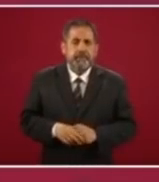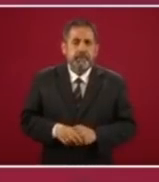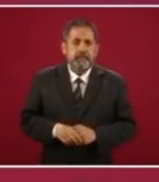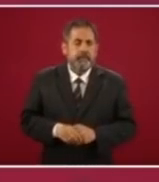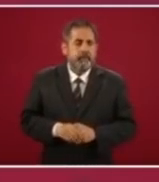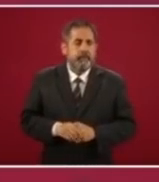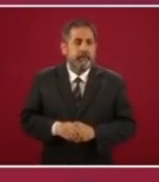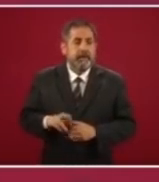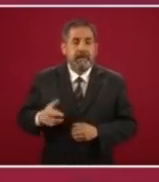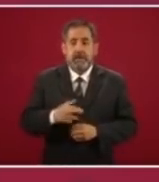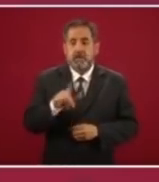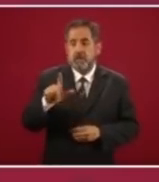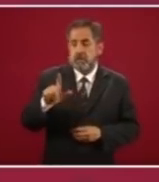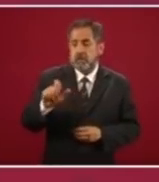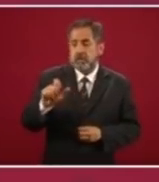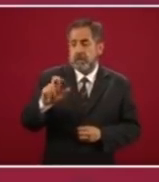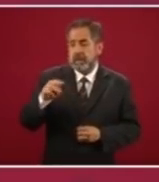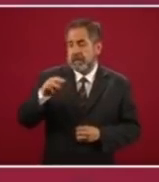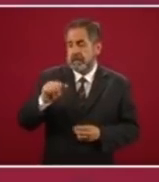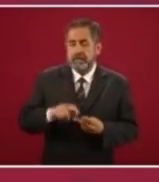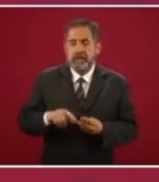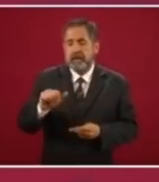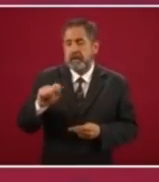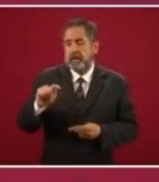El Lerma, el Atoyac,